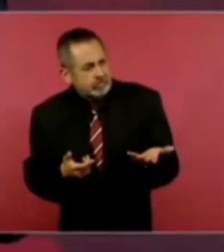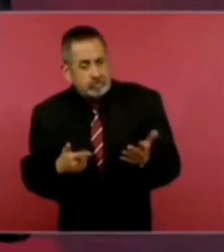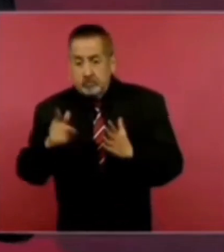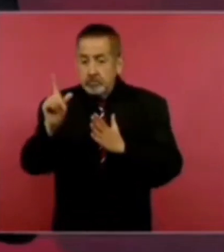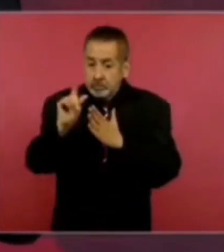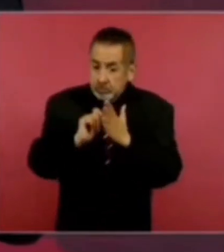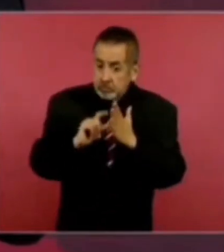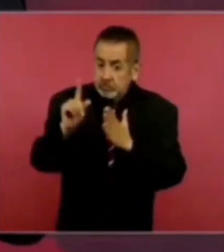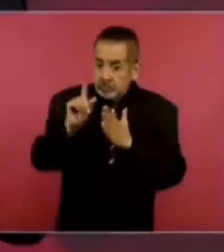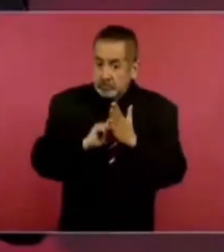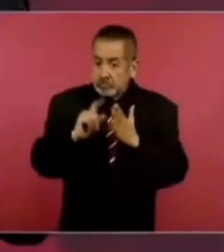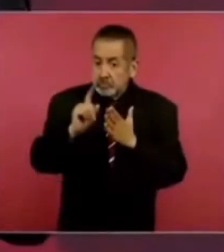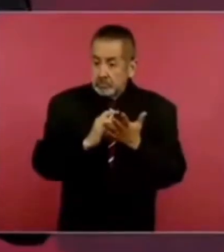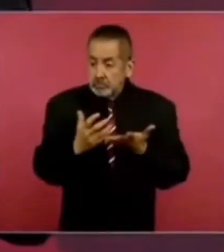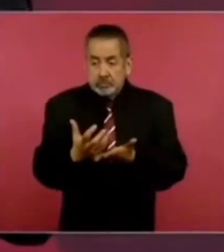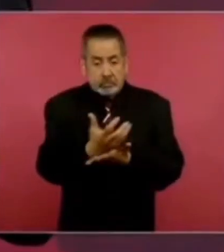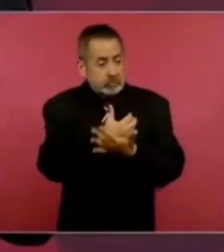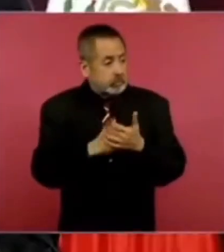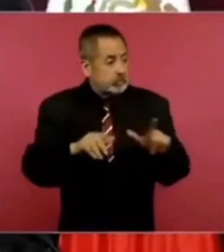mensuales?